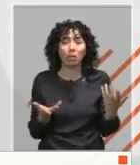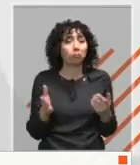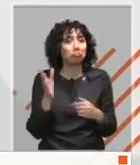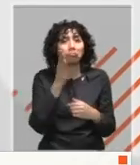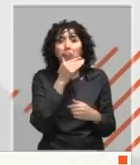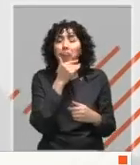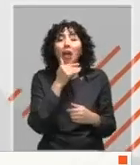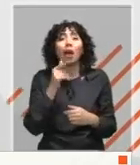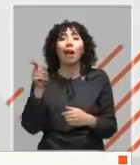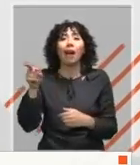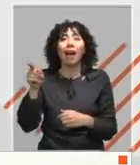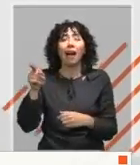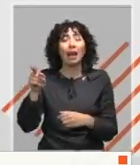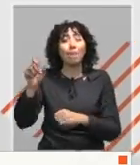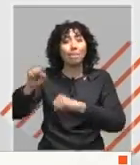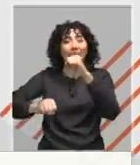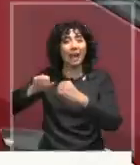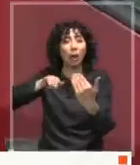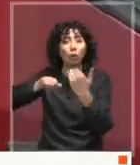por parte de la autopista.